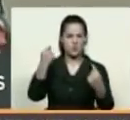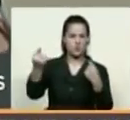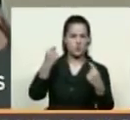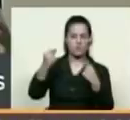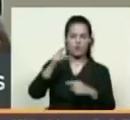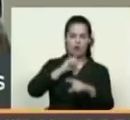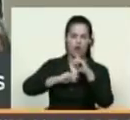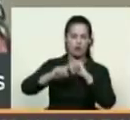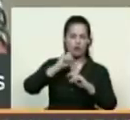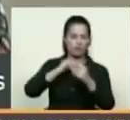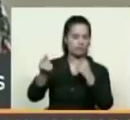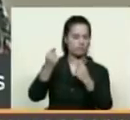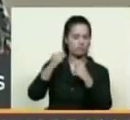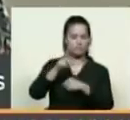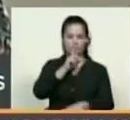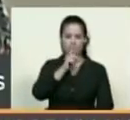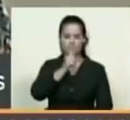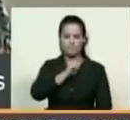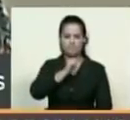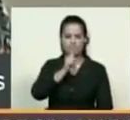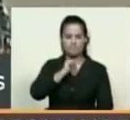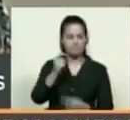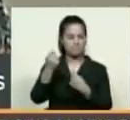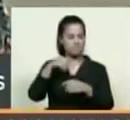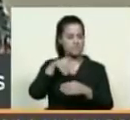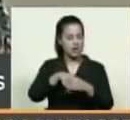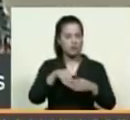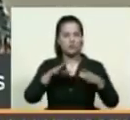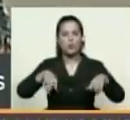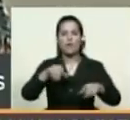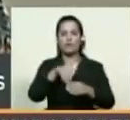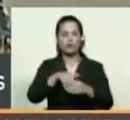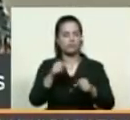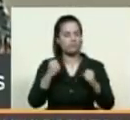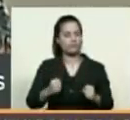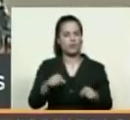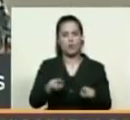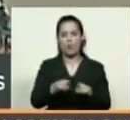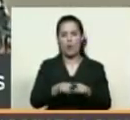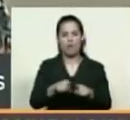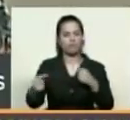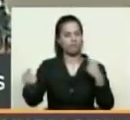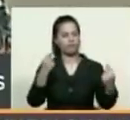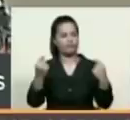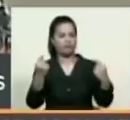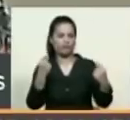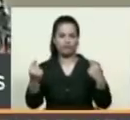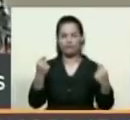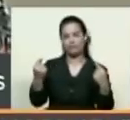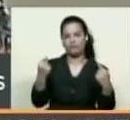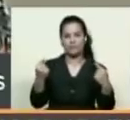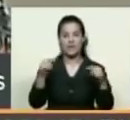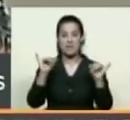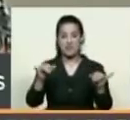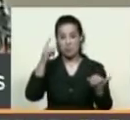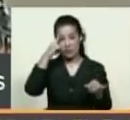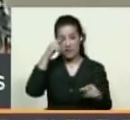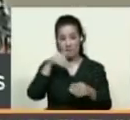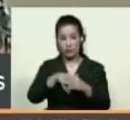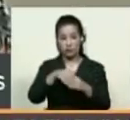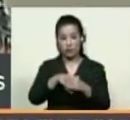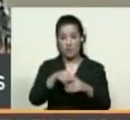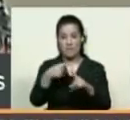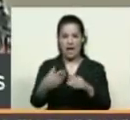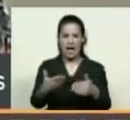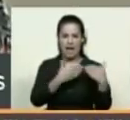odio, las arremetidas antidemocráticas en esos centros de votación, donde durante el mismo día de la elección y días antes